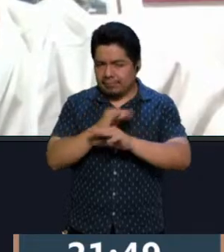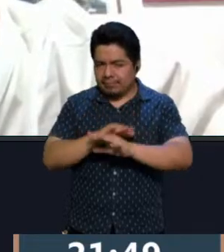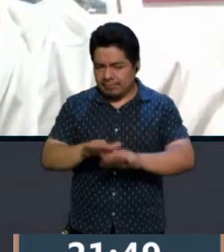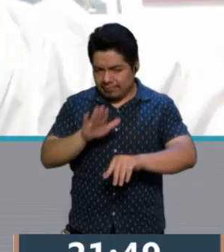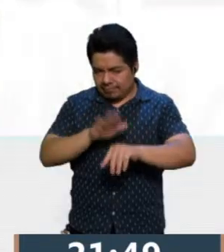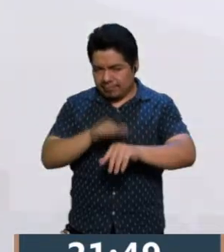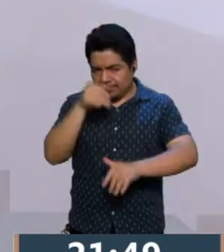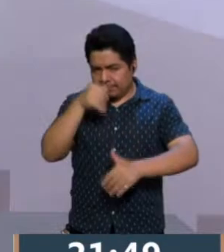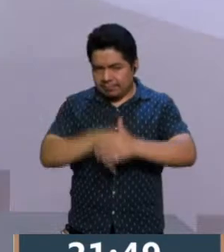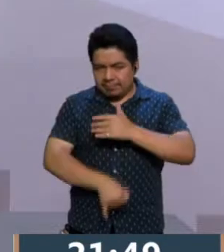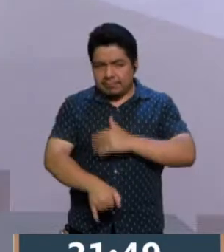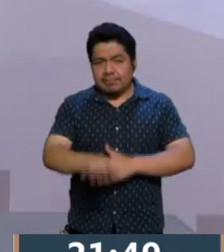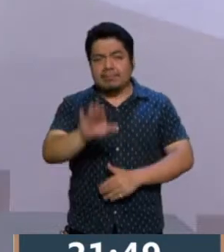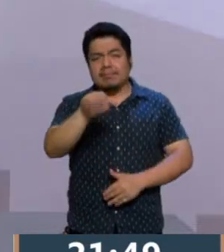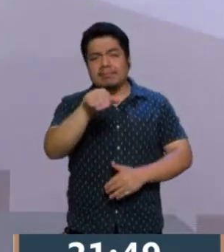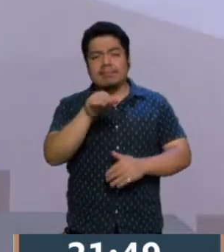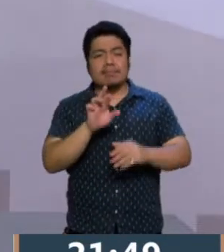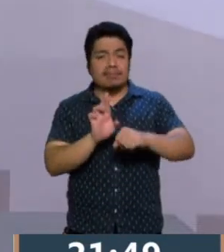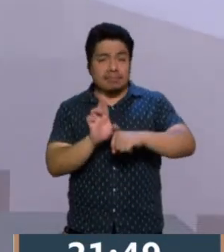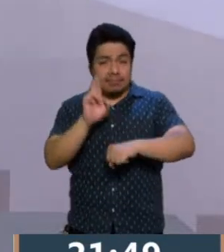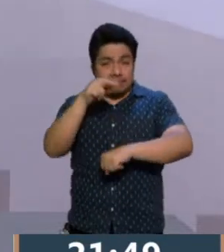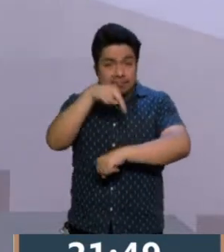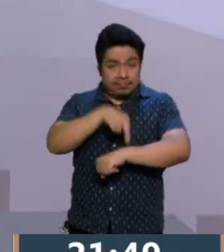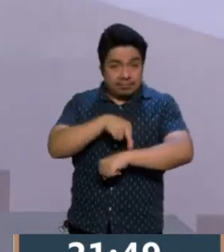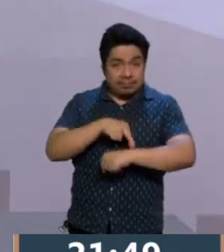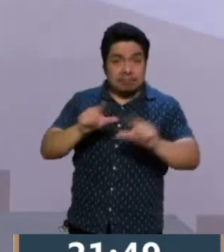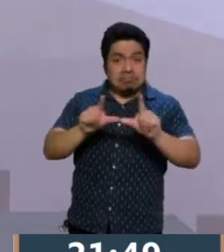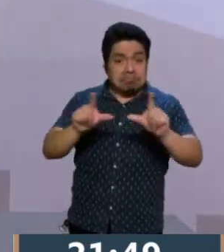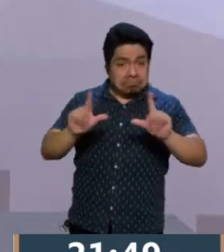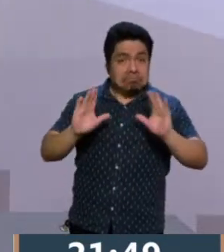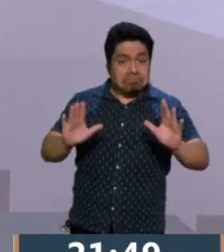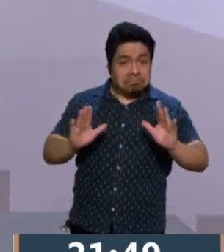informando. Y mire, el Monumento a la Revolución está listo para celebrar a las madres de la ciudad.